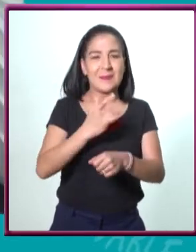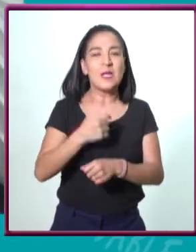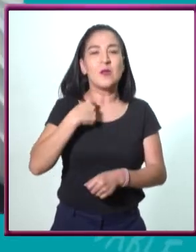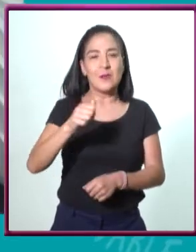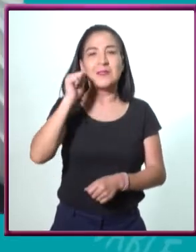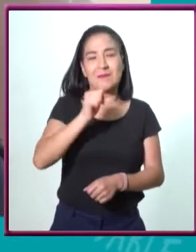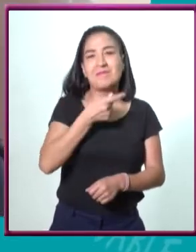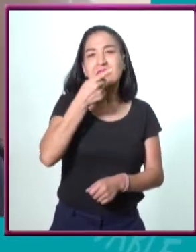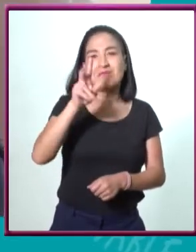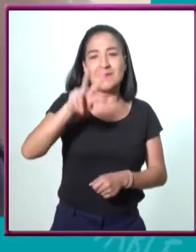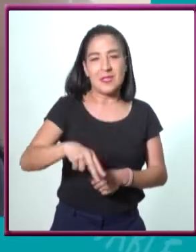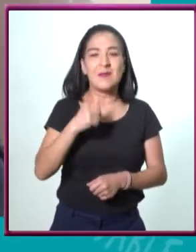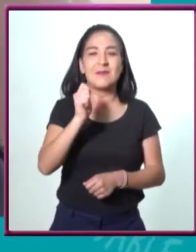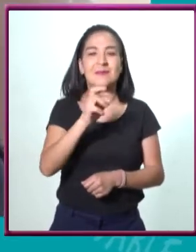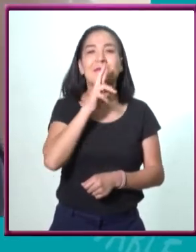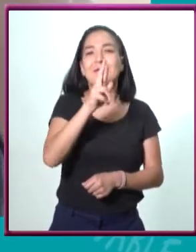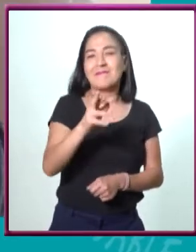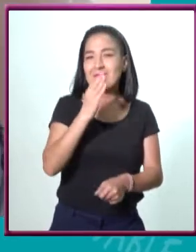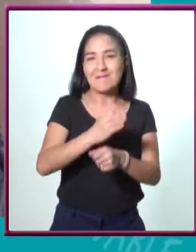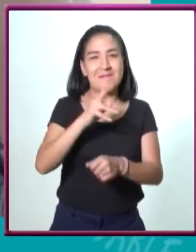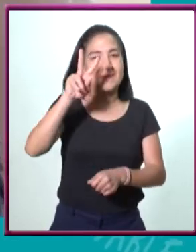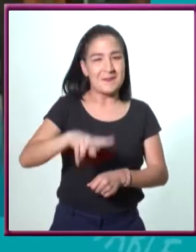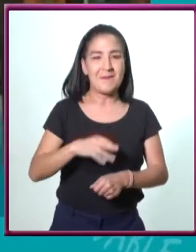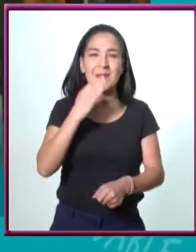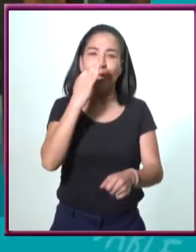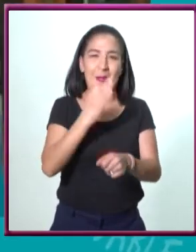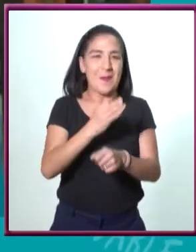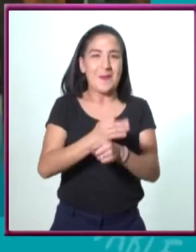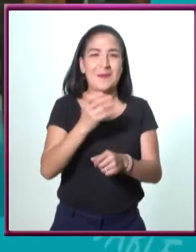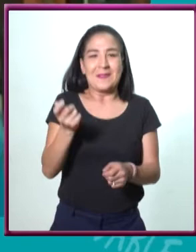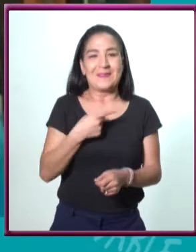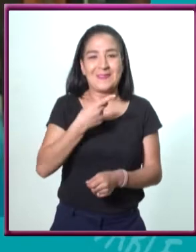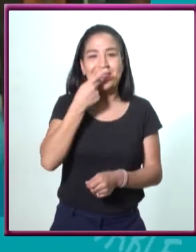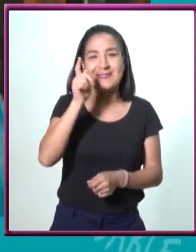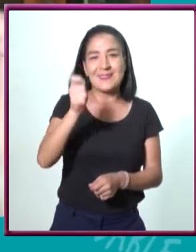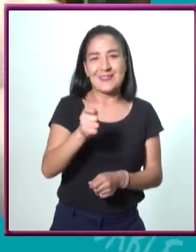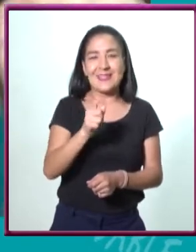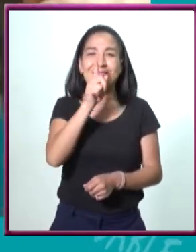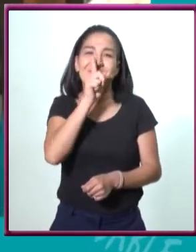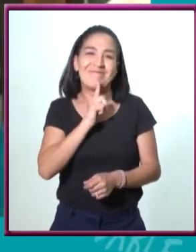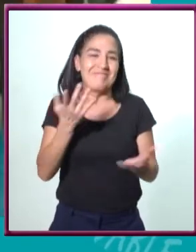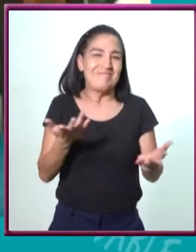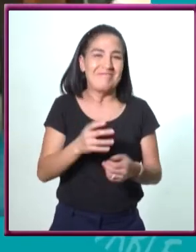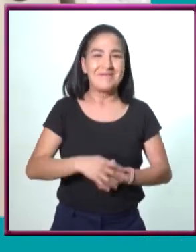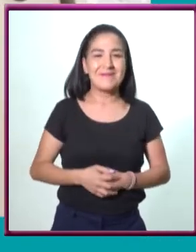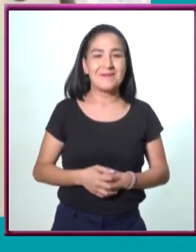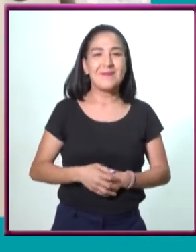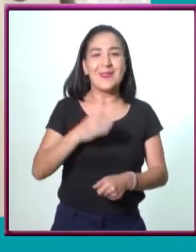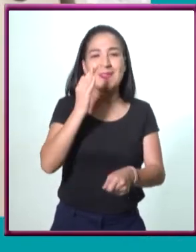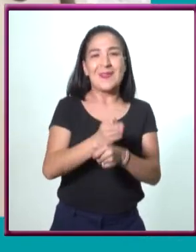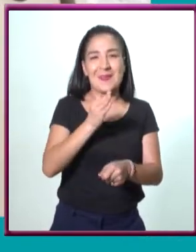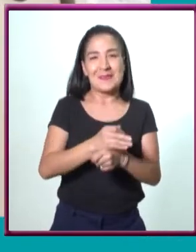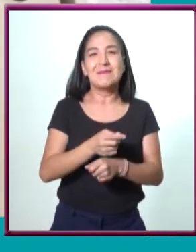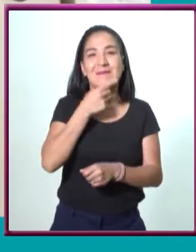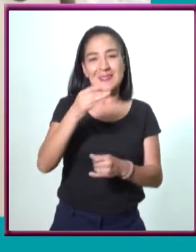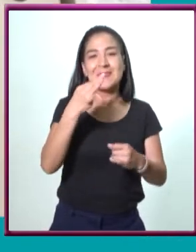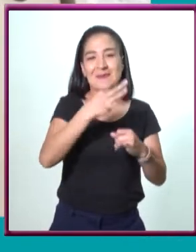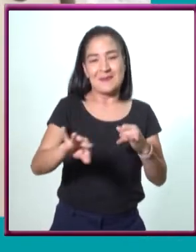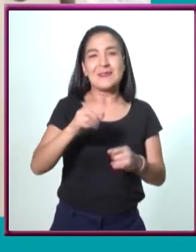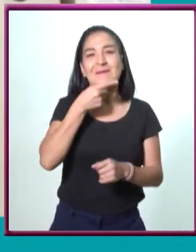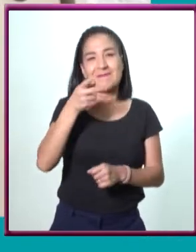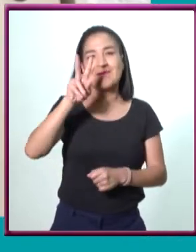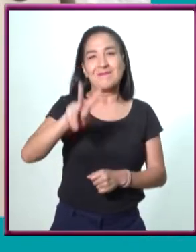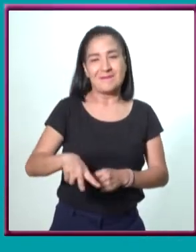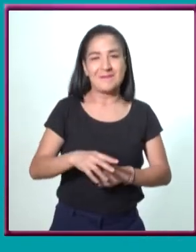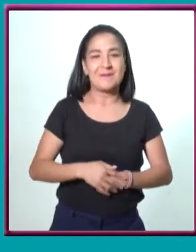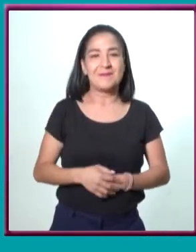digo la verdad. Las respuestas que he dicho. Ahorita, cuando dije lo de la mentira. Hoy fue la última vez que